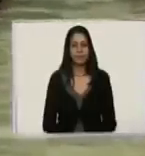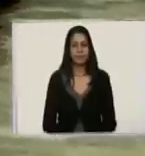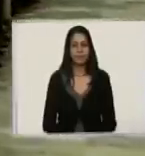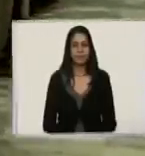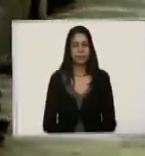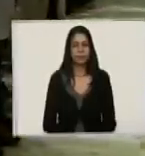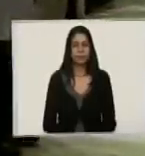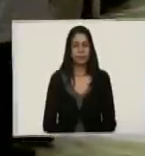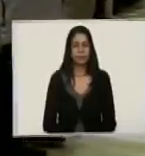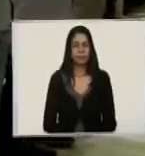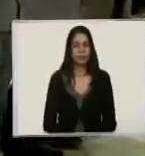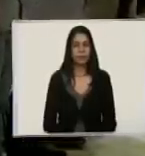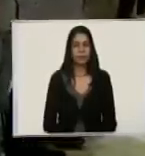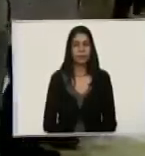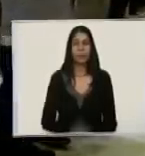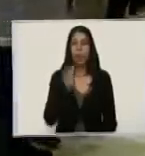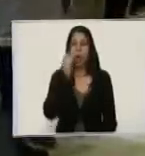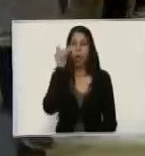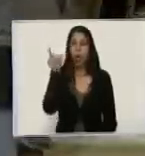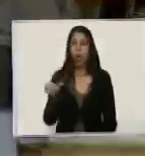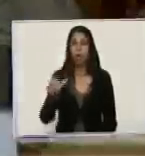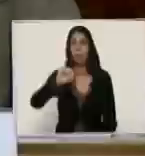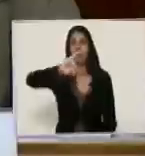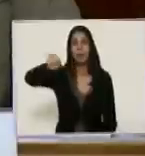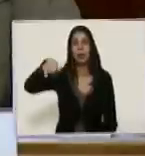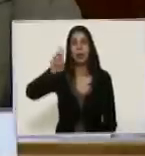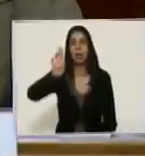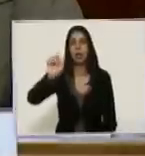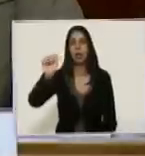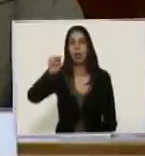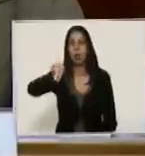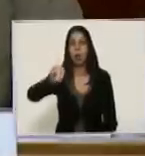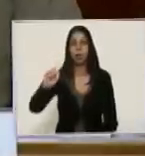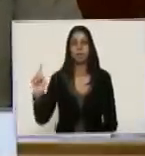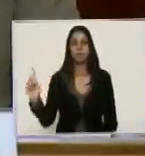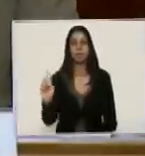Tiene la palabra Juan Simón Primera del Estado Falcón.